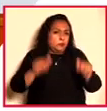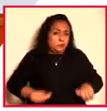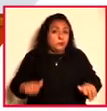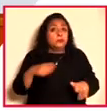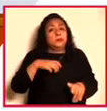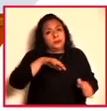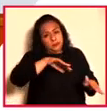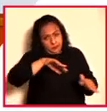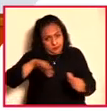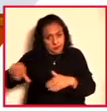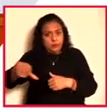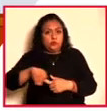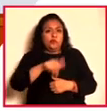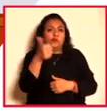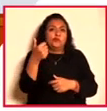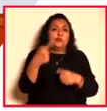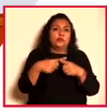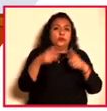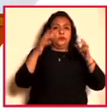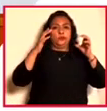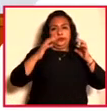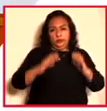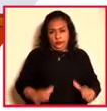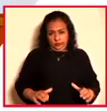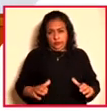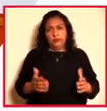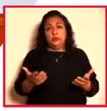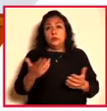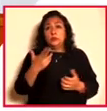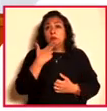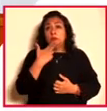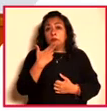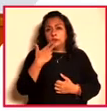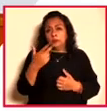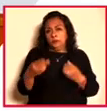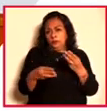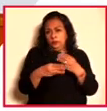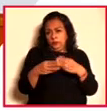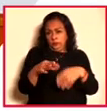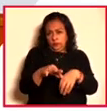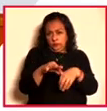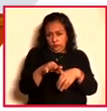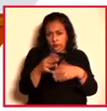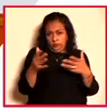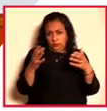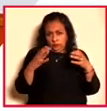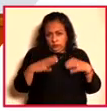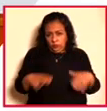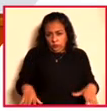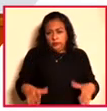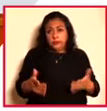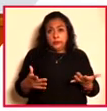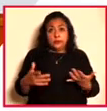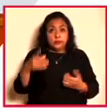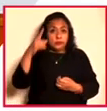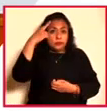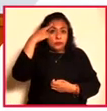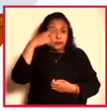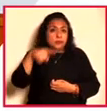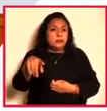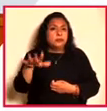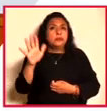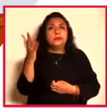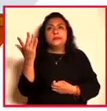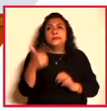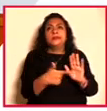lado es el cuerpo que utiliza su materialidad, ¿no? Su cuerpo físico para aparecer